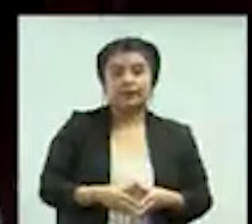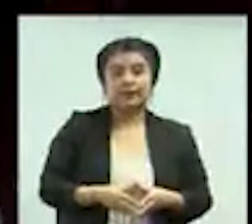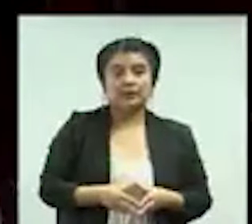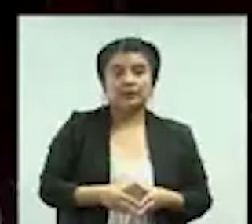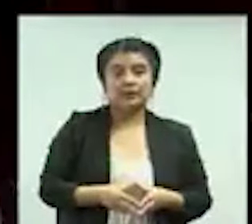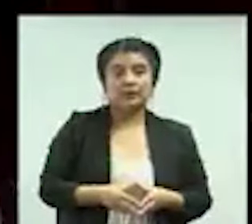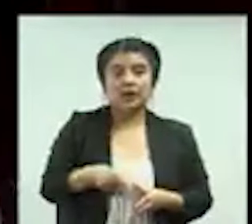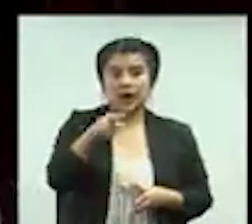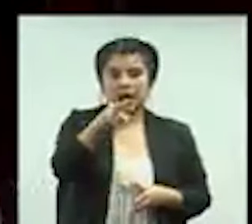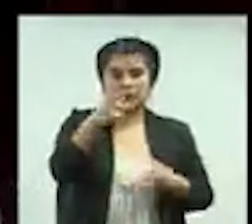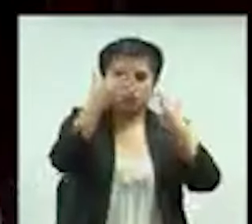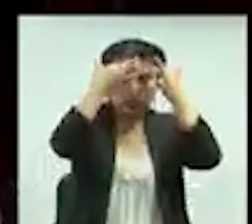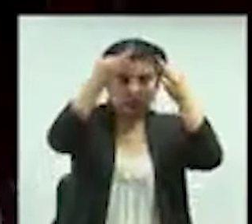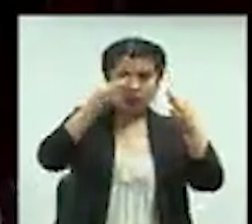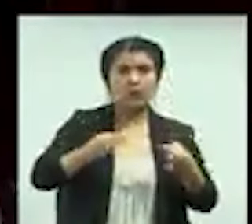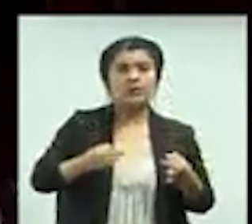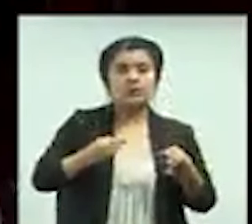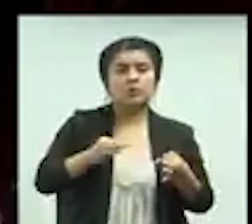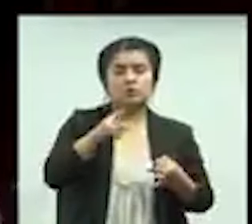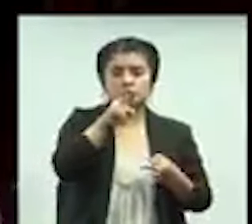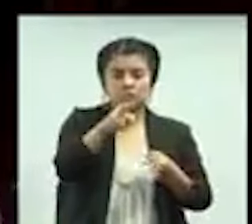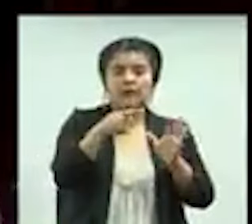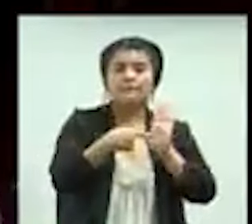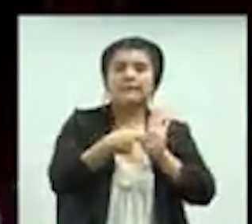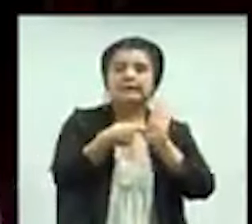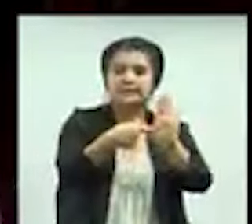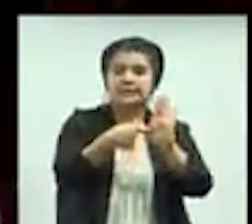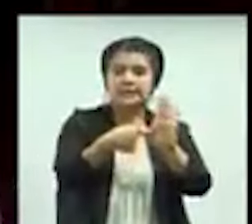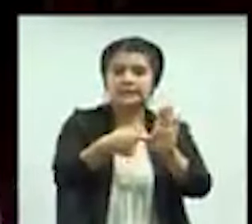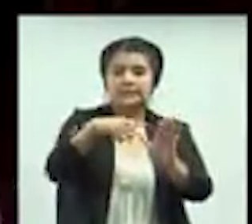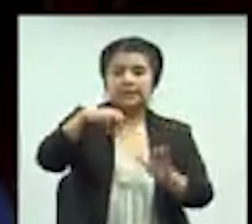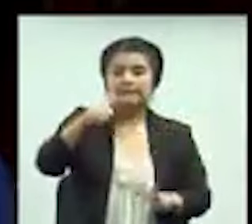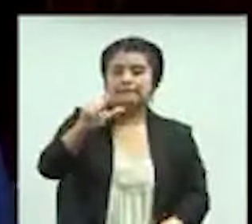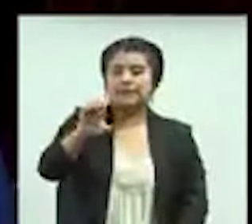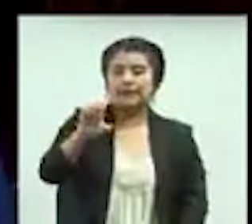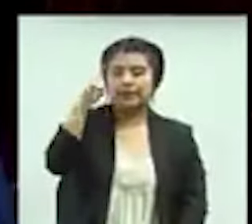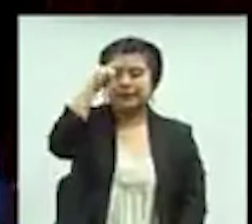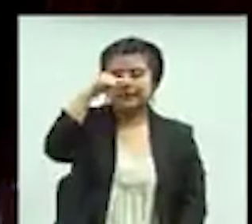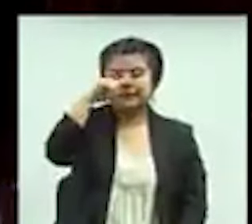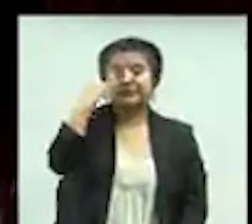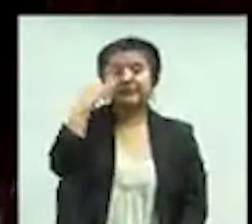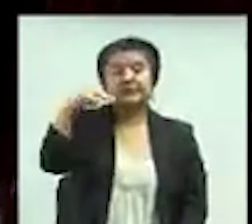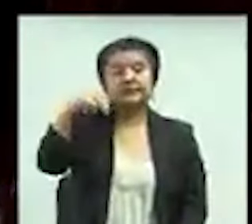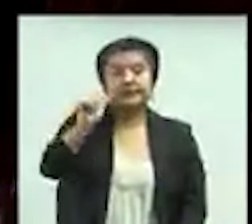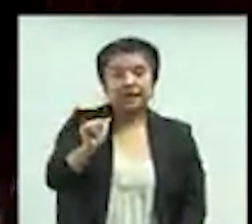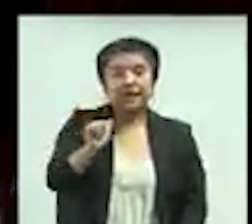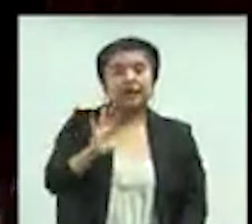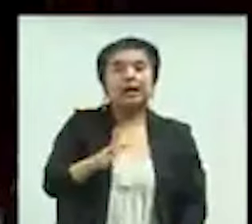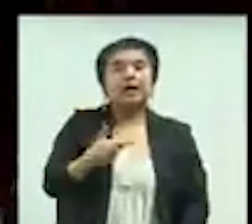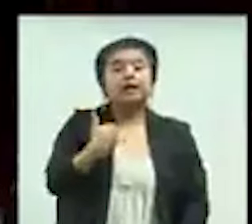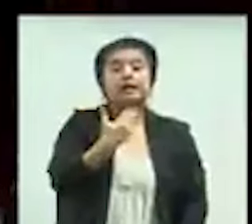¿a su consideración ha demostrado ser Palestina un amante de la paz?